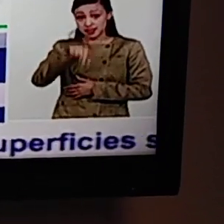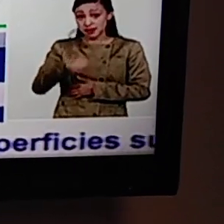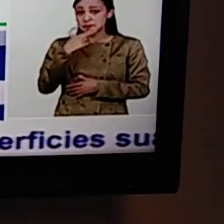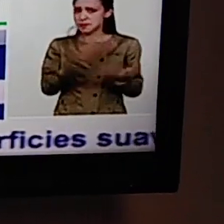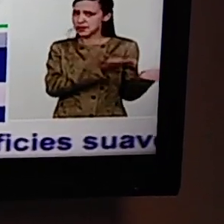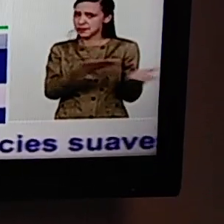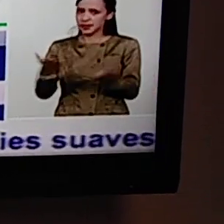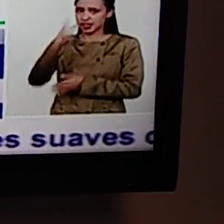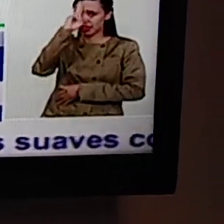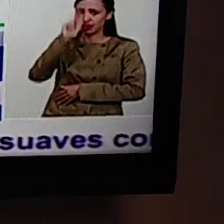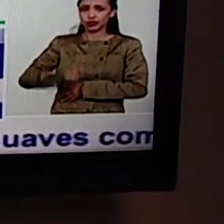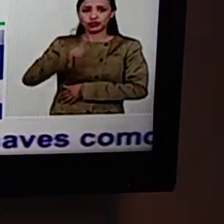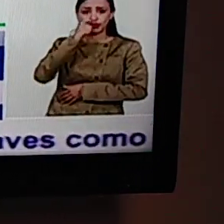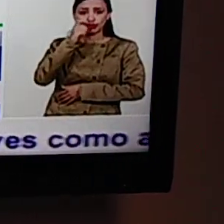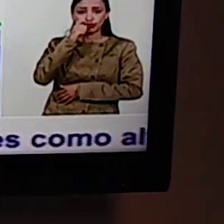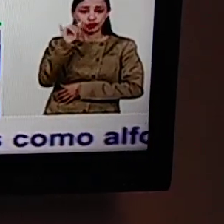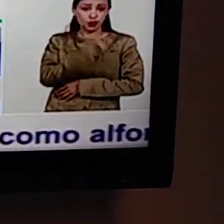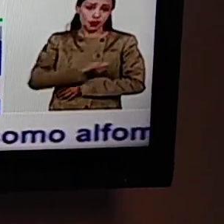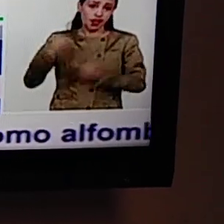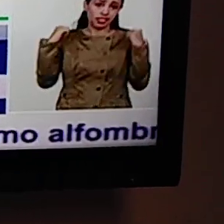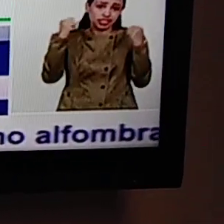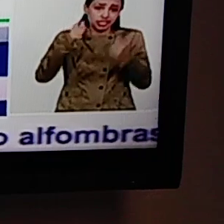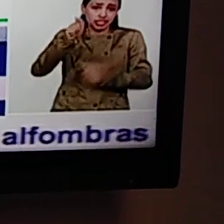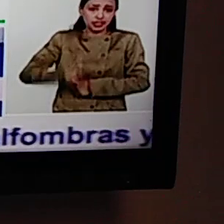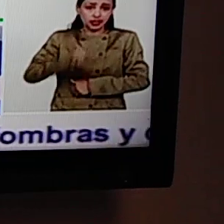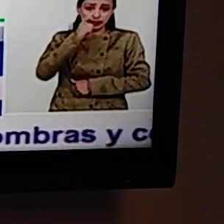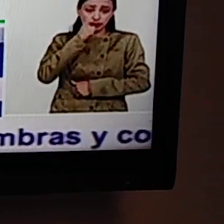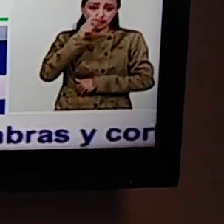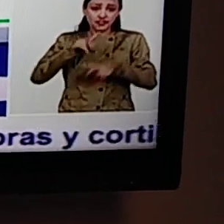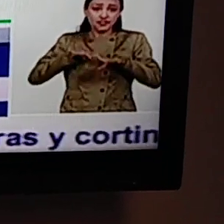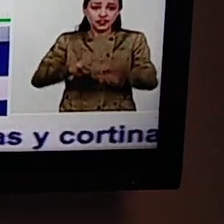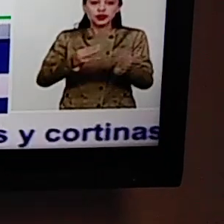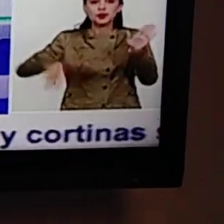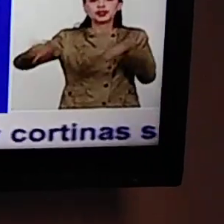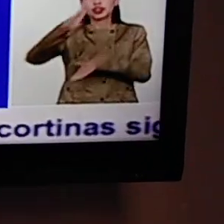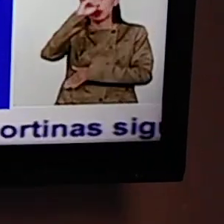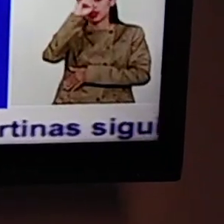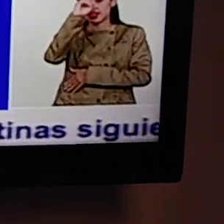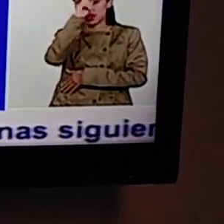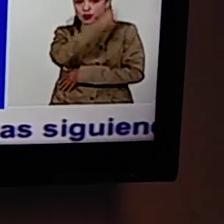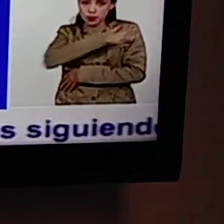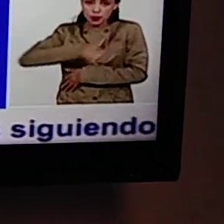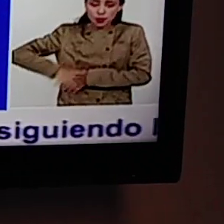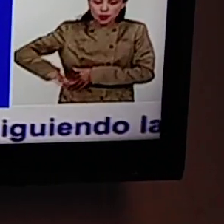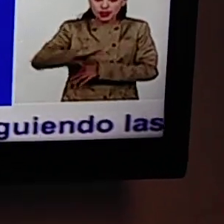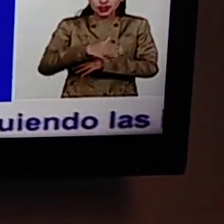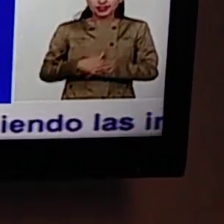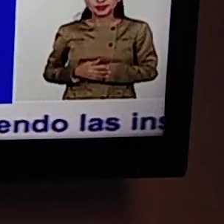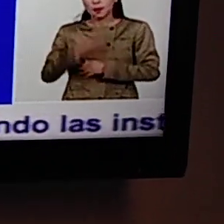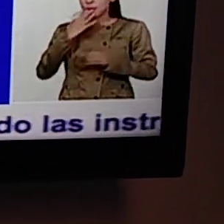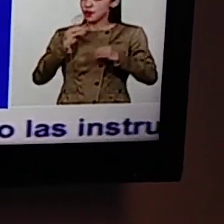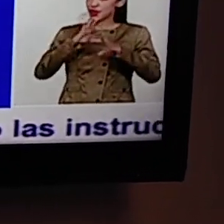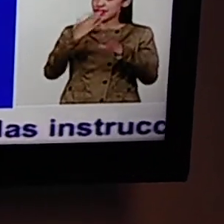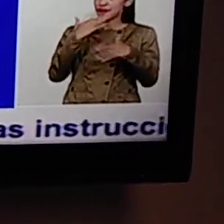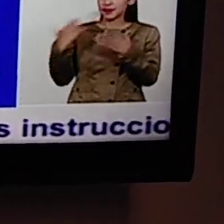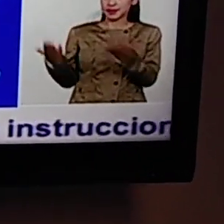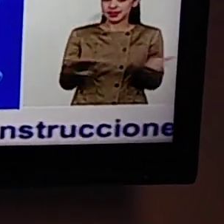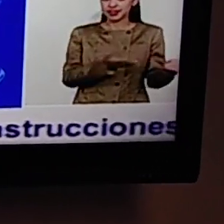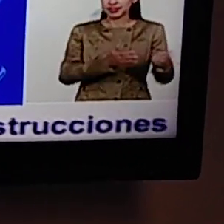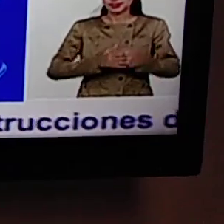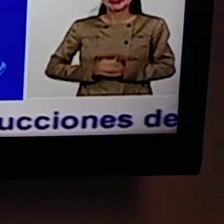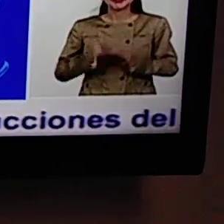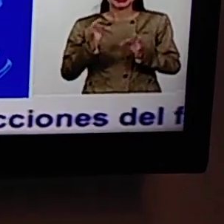Francisco Durán García, director nacional de epidemiología del Ministerio de Salud Pública. Doctor, muy buenos días, bienvenido. Buenos días, Gisela, a ti,